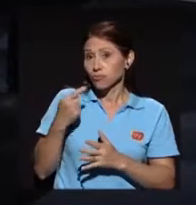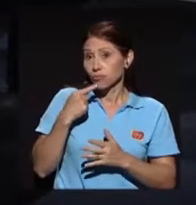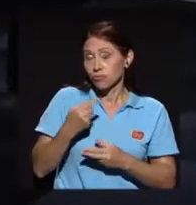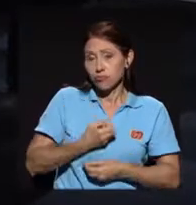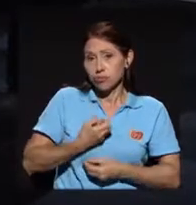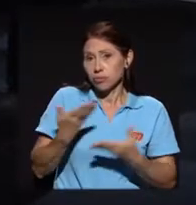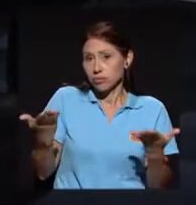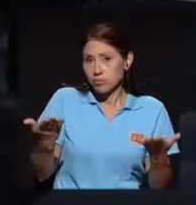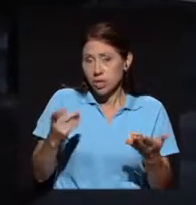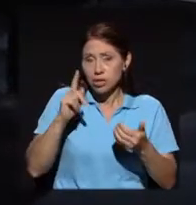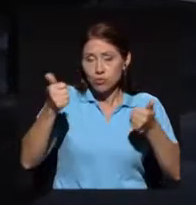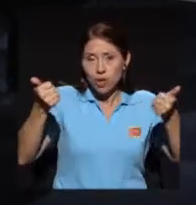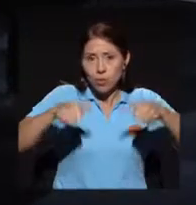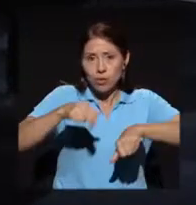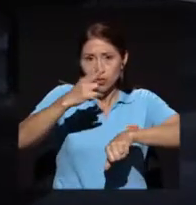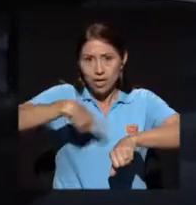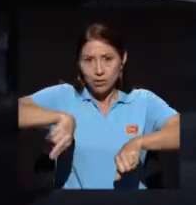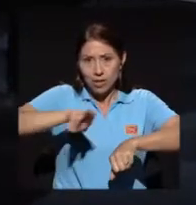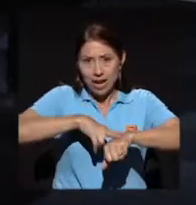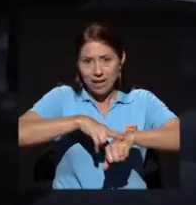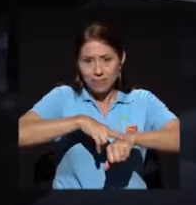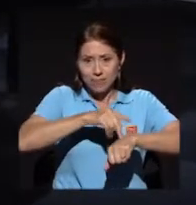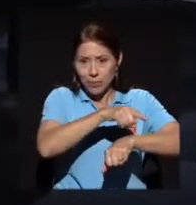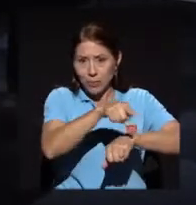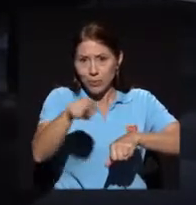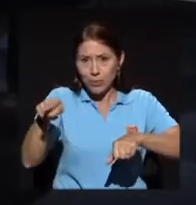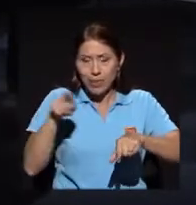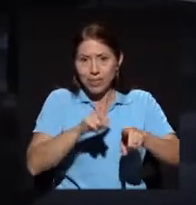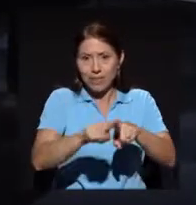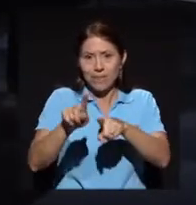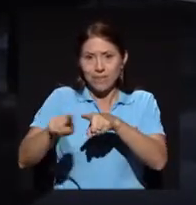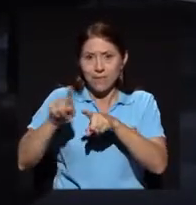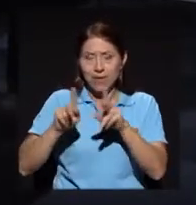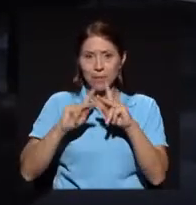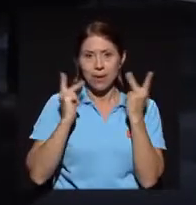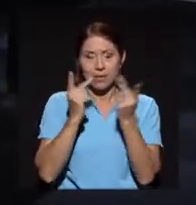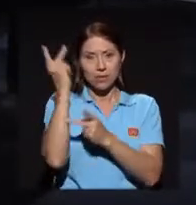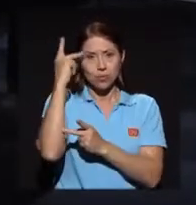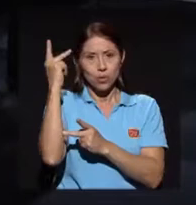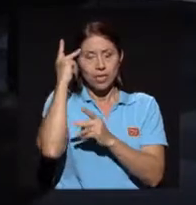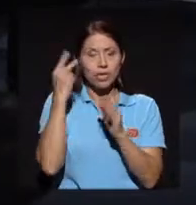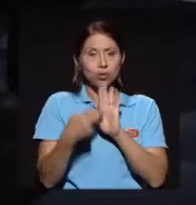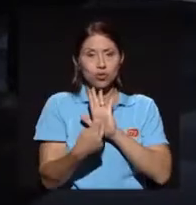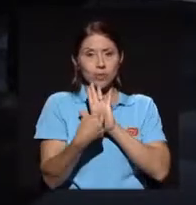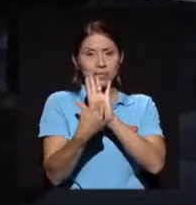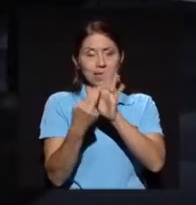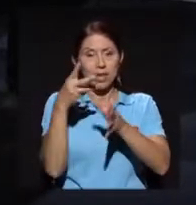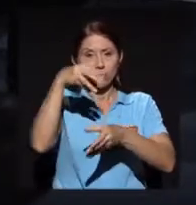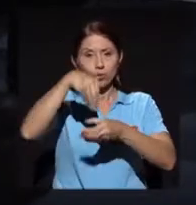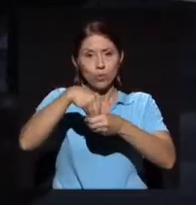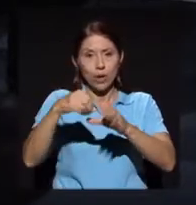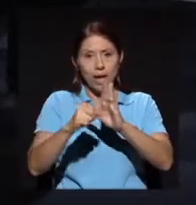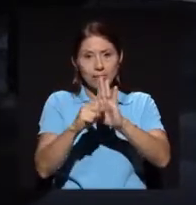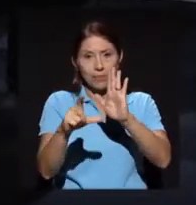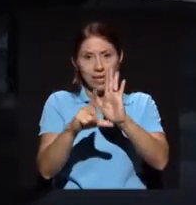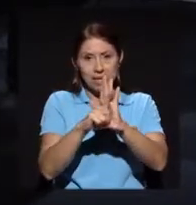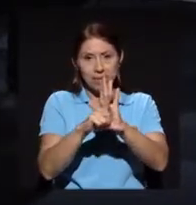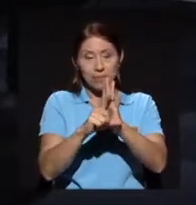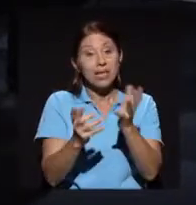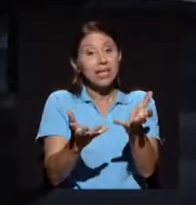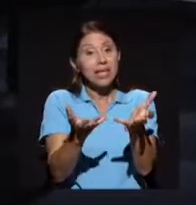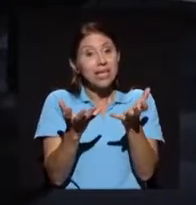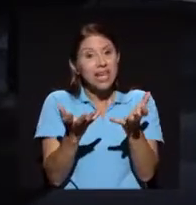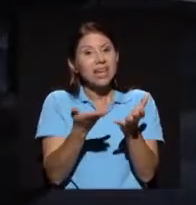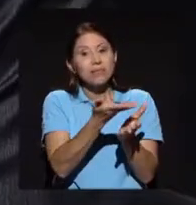acuerdo nacional entre partidos políticos con representación legislativa que quiere ser incluyente